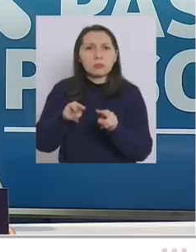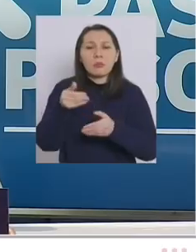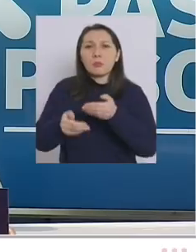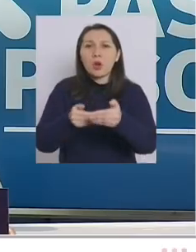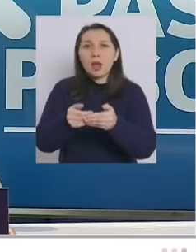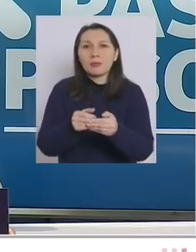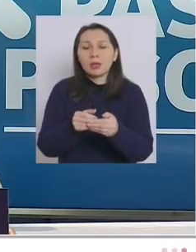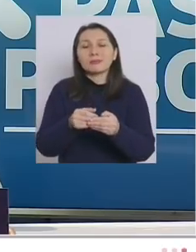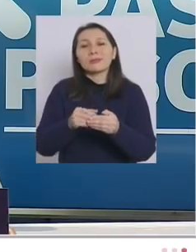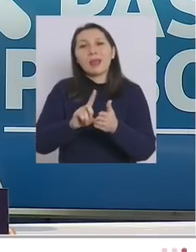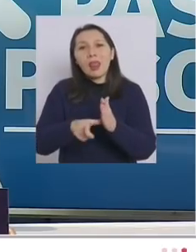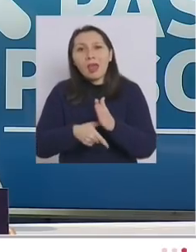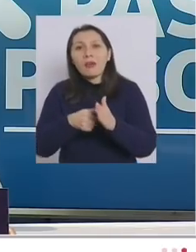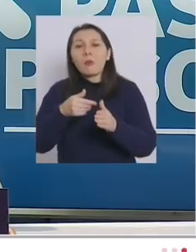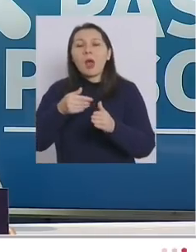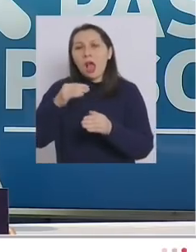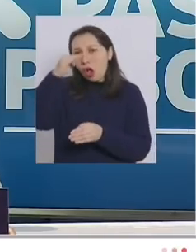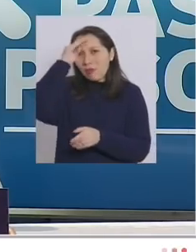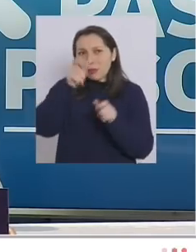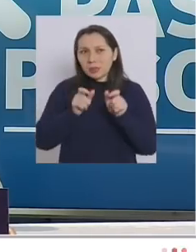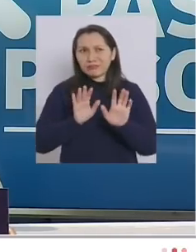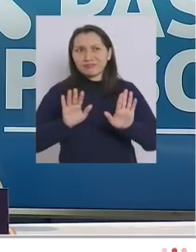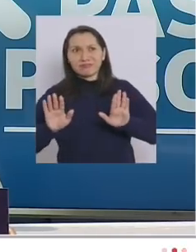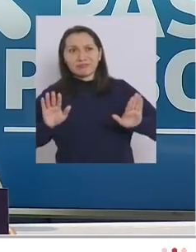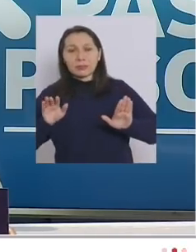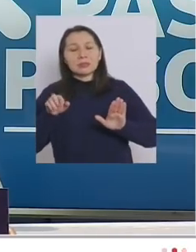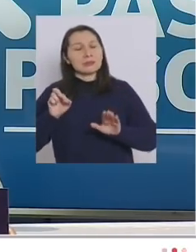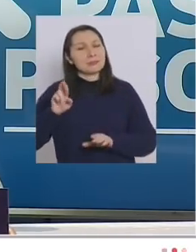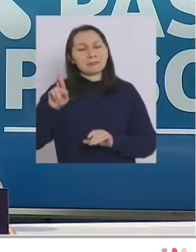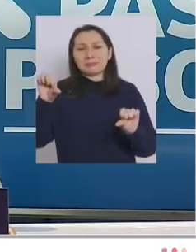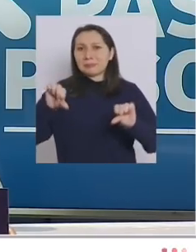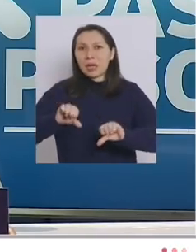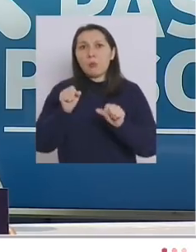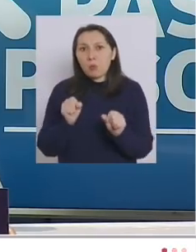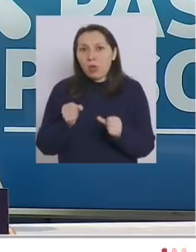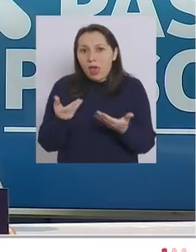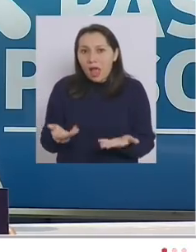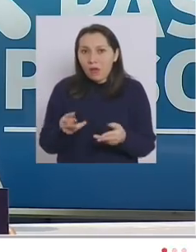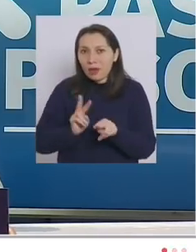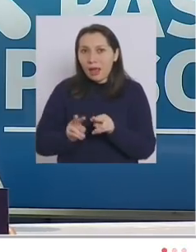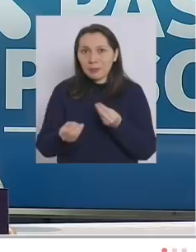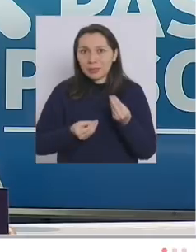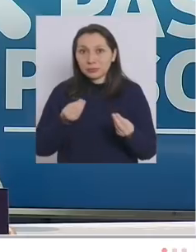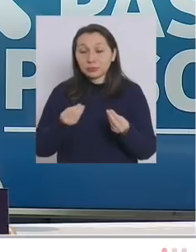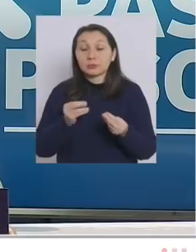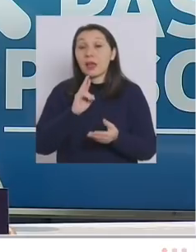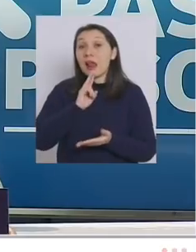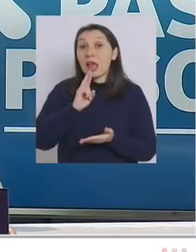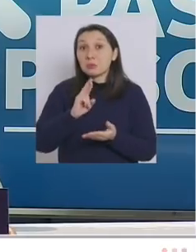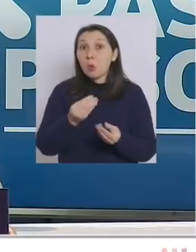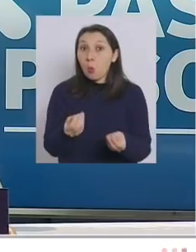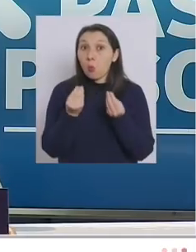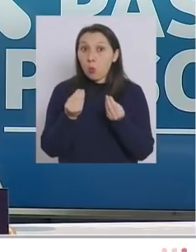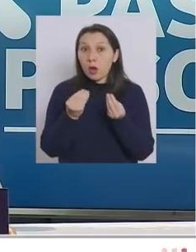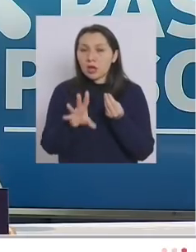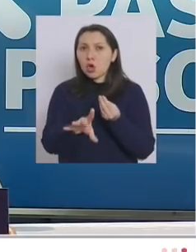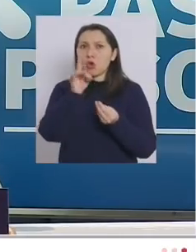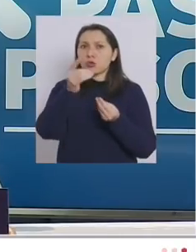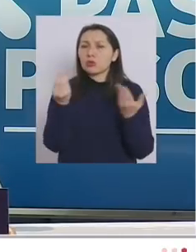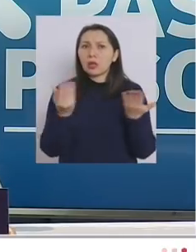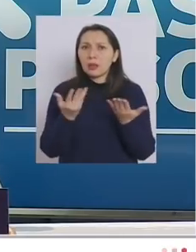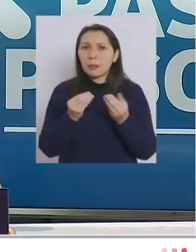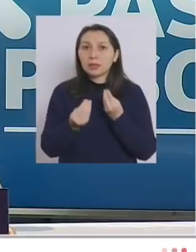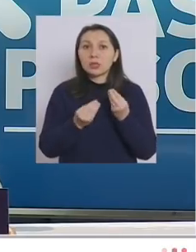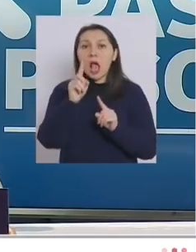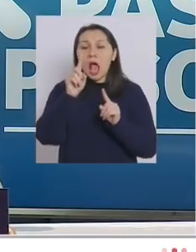programa, en la confianza de la gente, y eso es lo peor que nos puede pasar en estos momentos. Esos resultados positivos se pueden ver